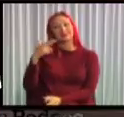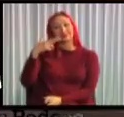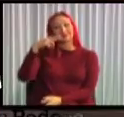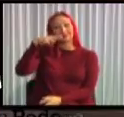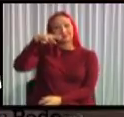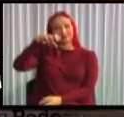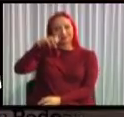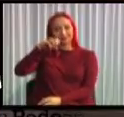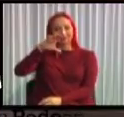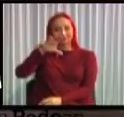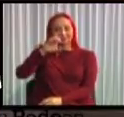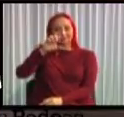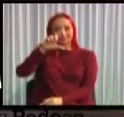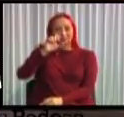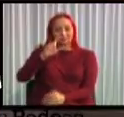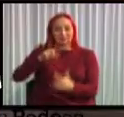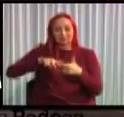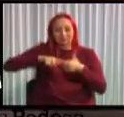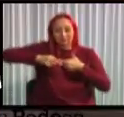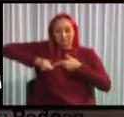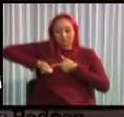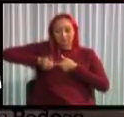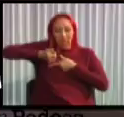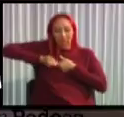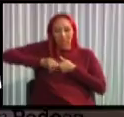chócola con el tema de la bolincha,